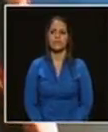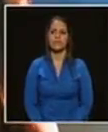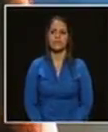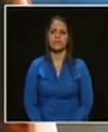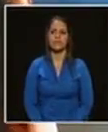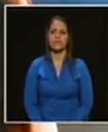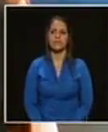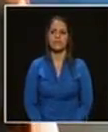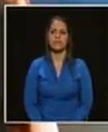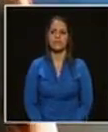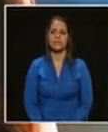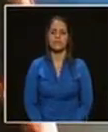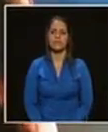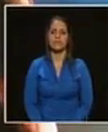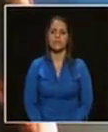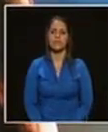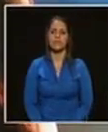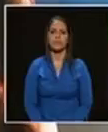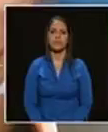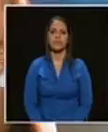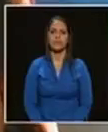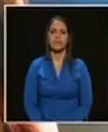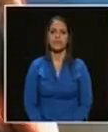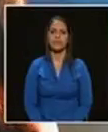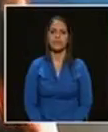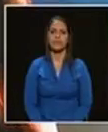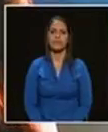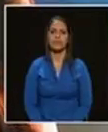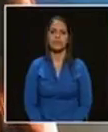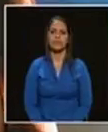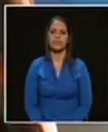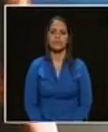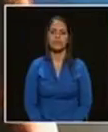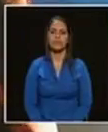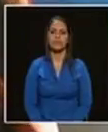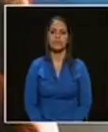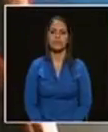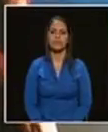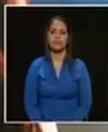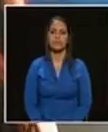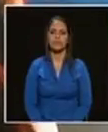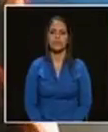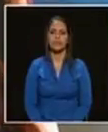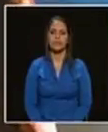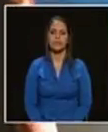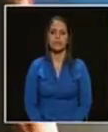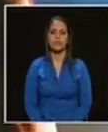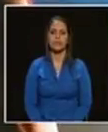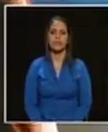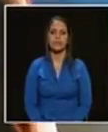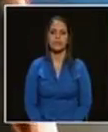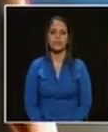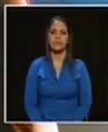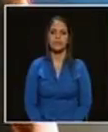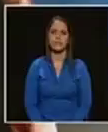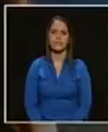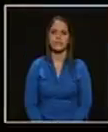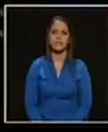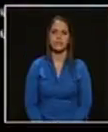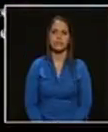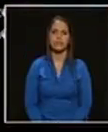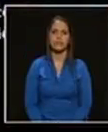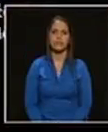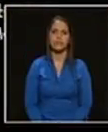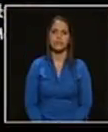estar aprendiendo, mirando las noticias, de lo que está pasando, de lo que está sucediendo, lo de deportes, de la violencia que estamos viviendo.